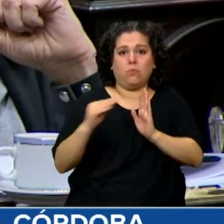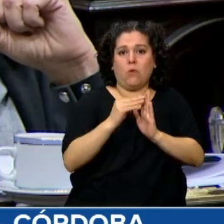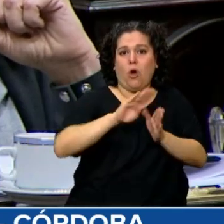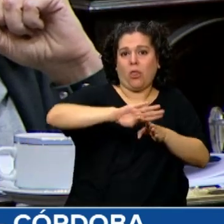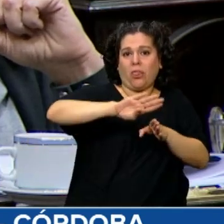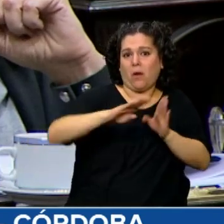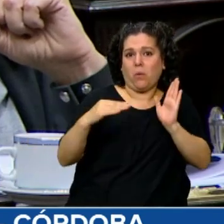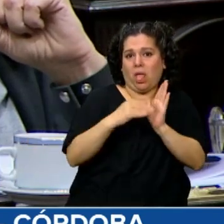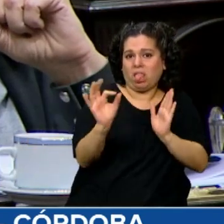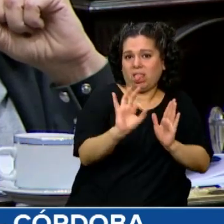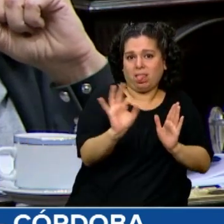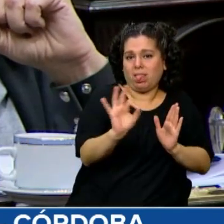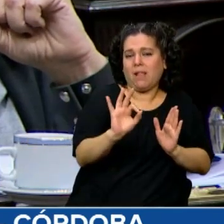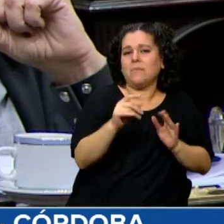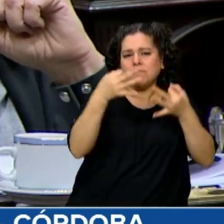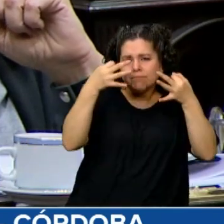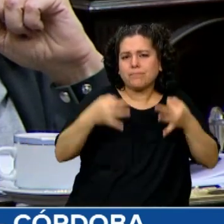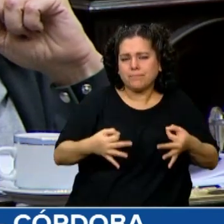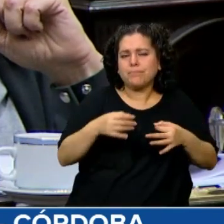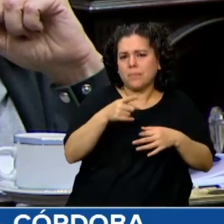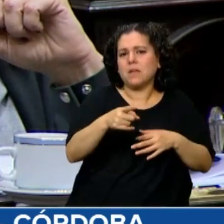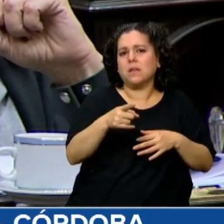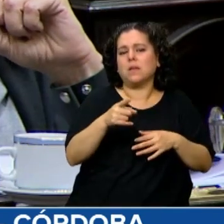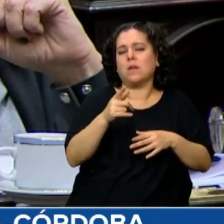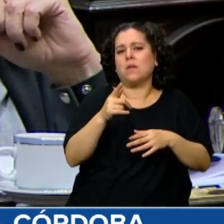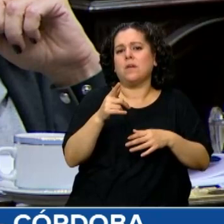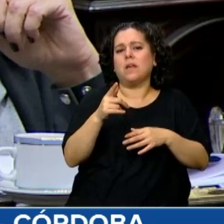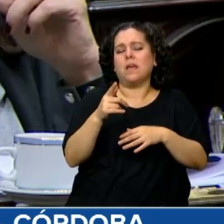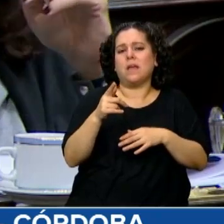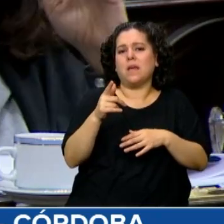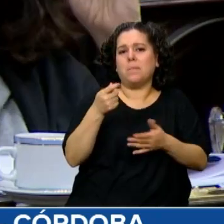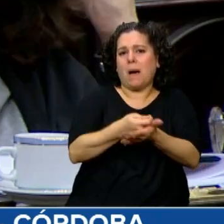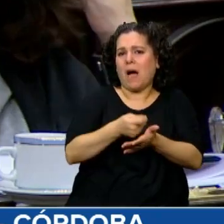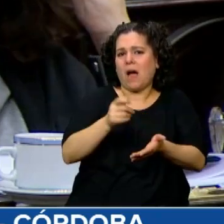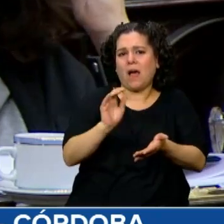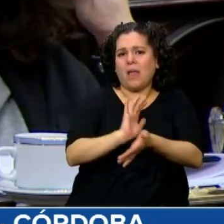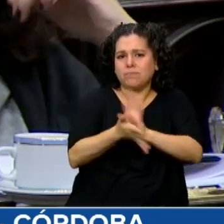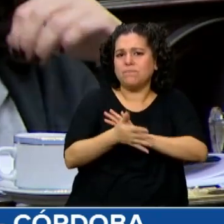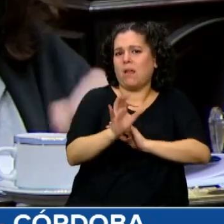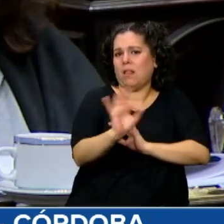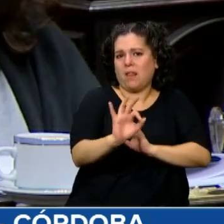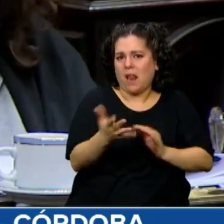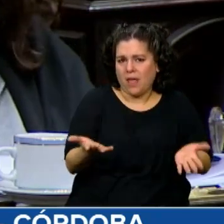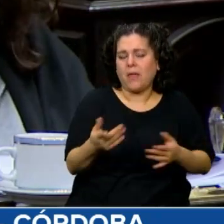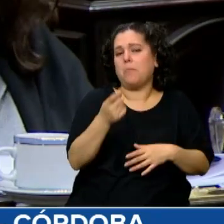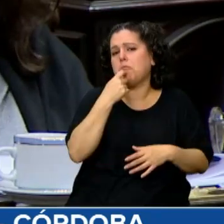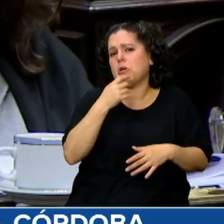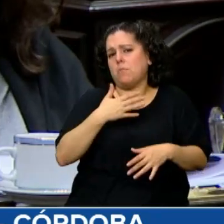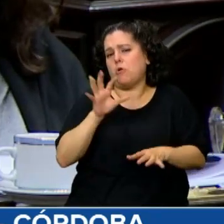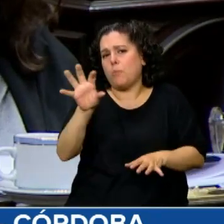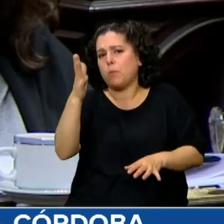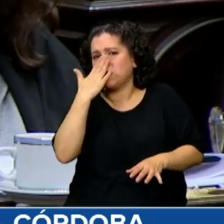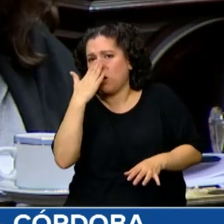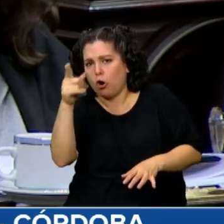deuda que no hayan sido debidamente finiquitadas en todas las provincias. Al menos hablo por el caso de Córdoba,